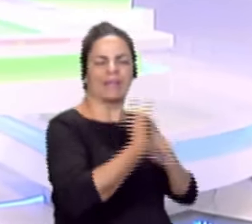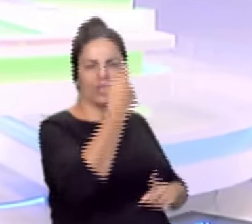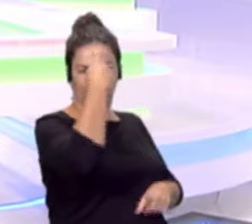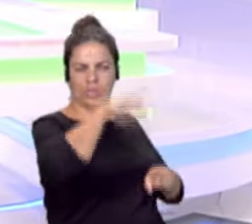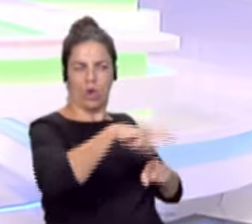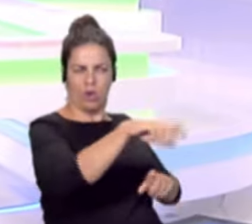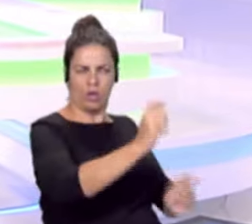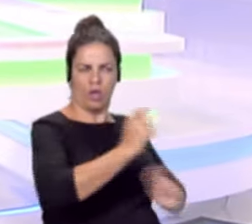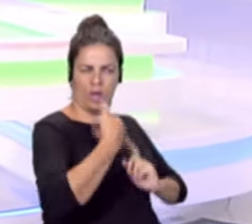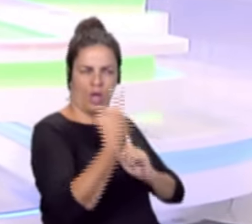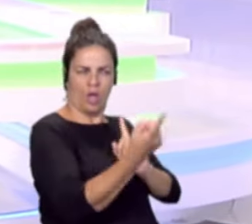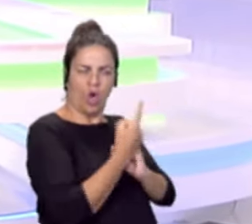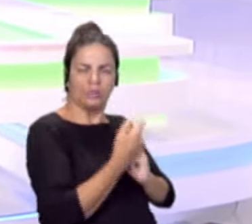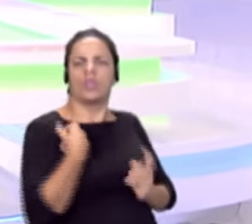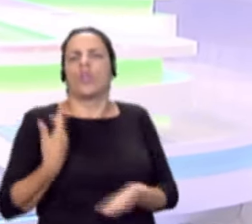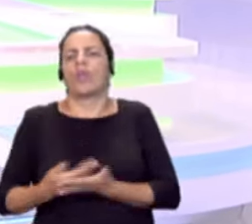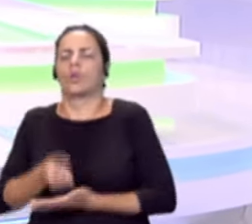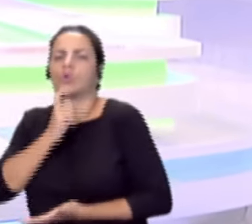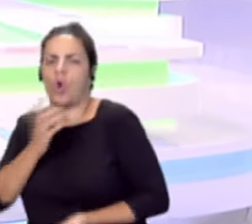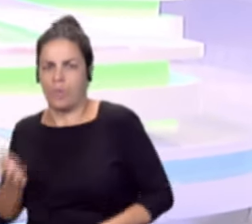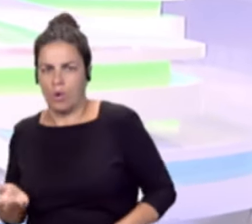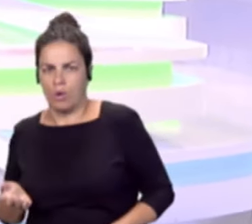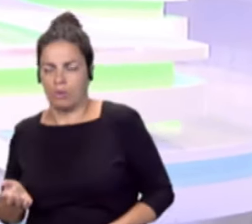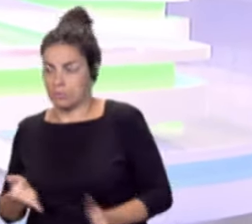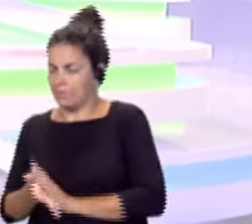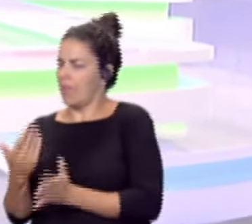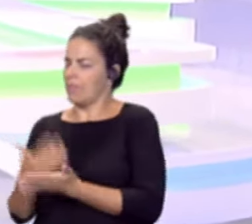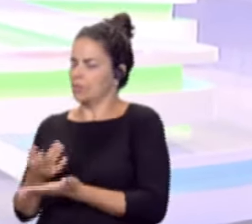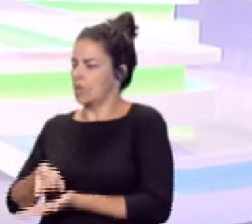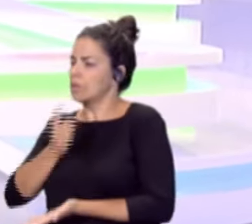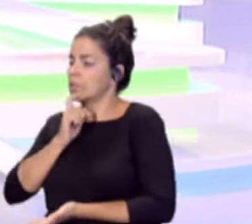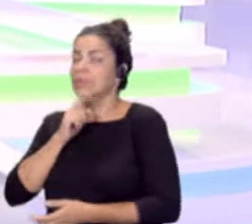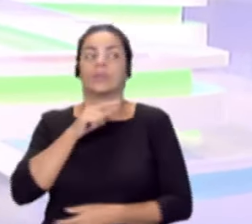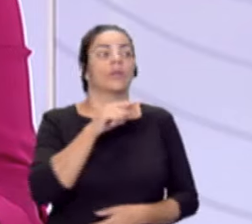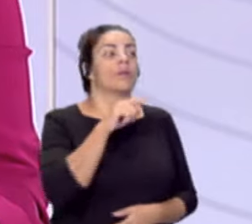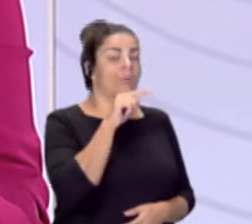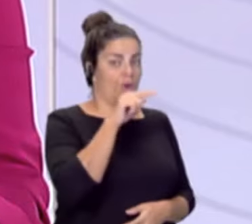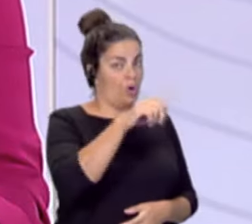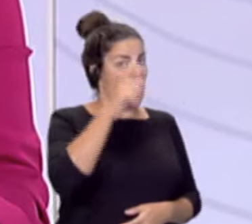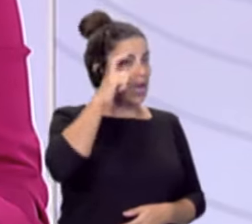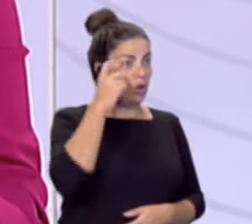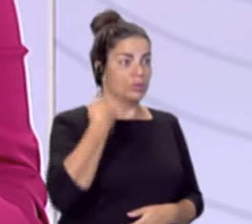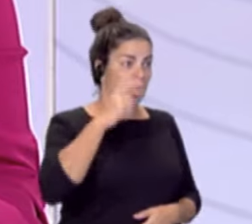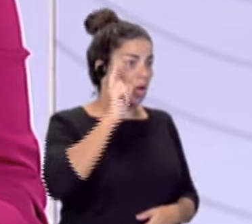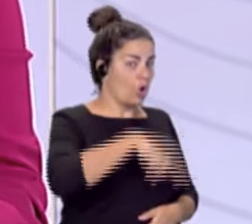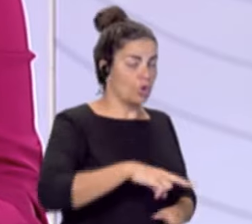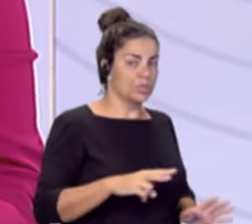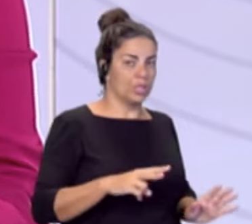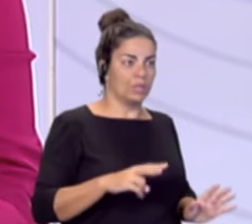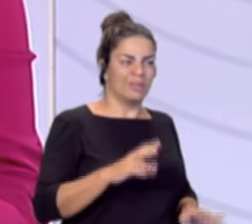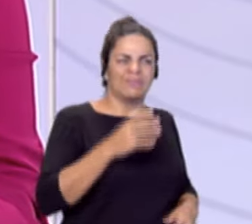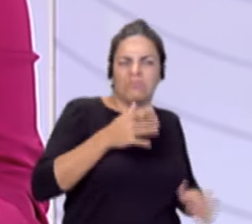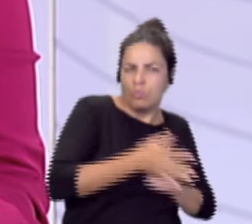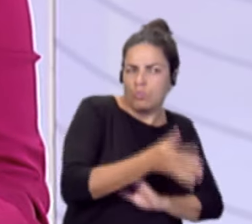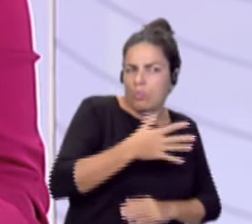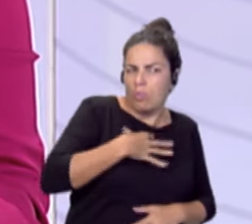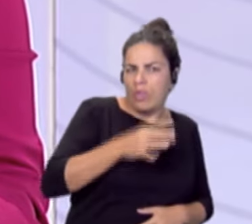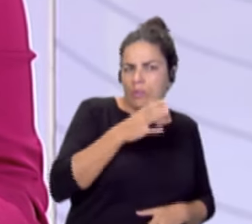de demostrar. Él lo ha admitido. De alguna manera, favor, sí. Él lo ha admitido. ¿Presionado por el partido? No, él ha